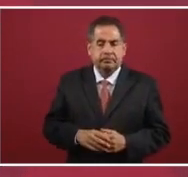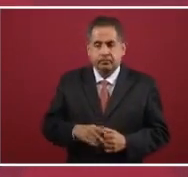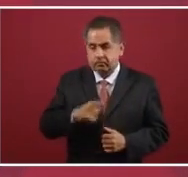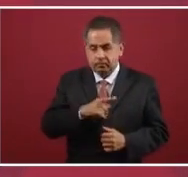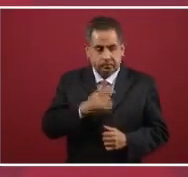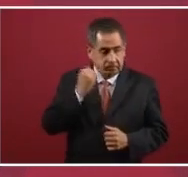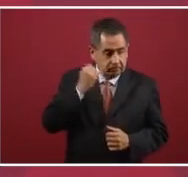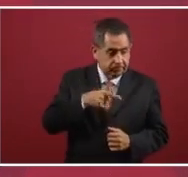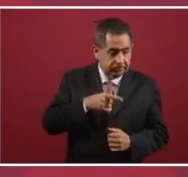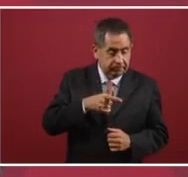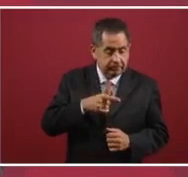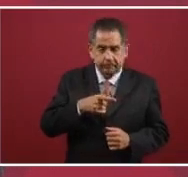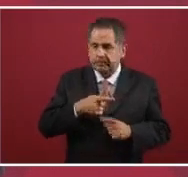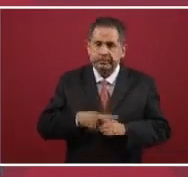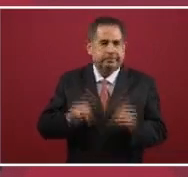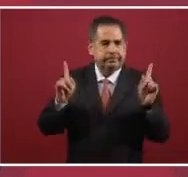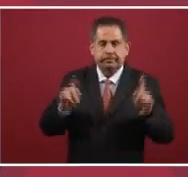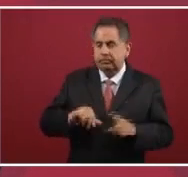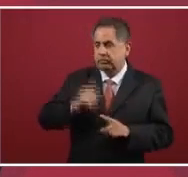estrategia distinta,